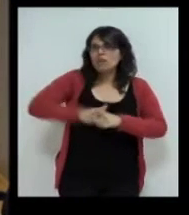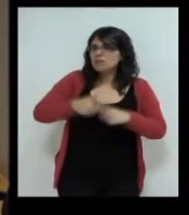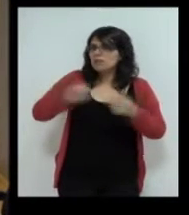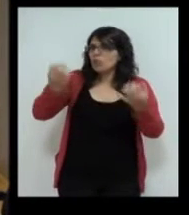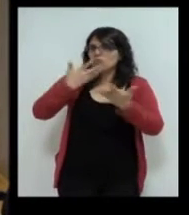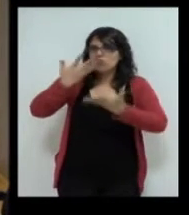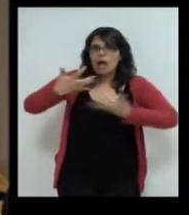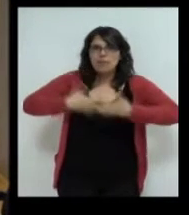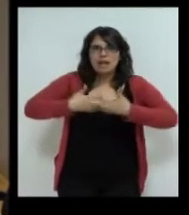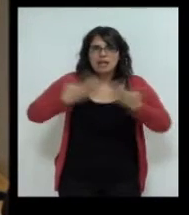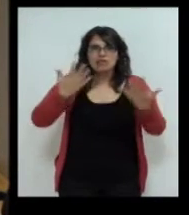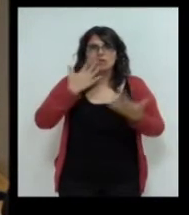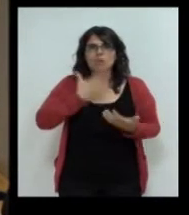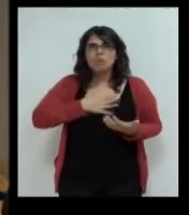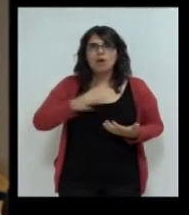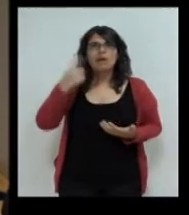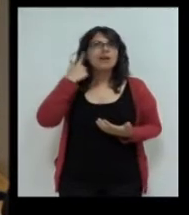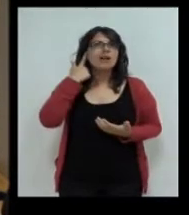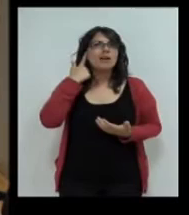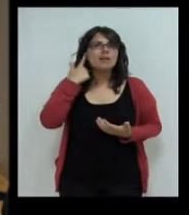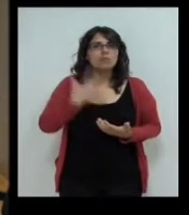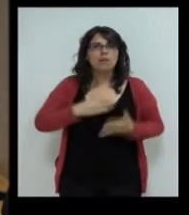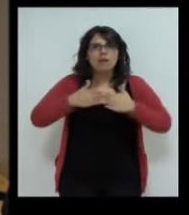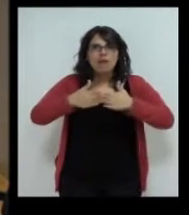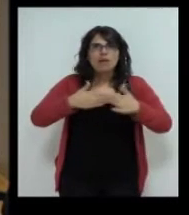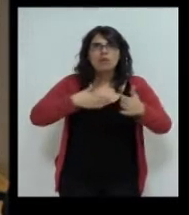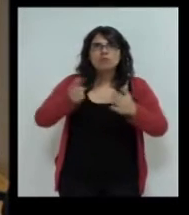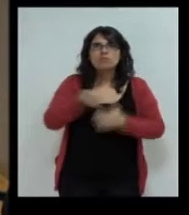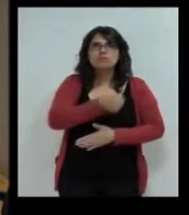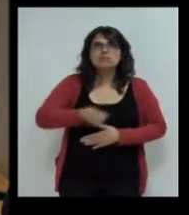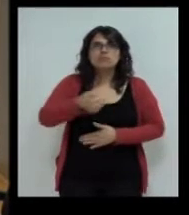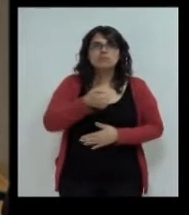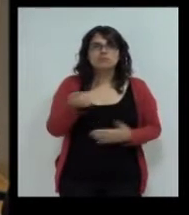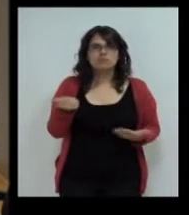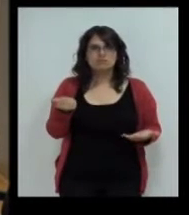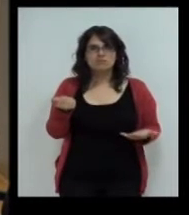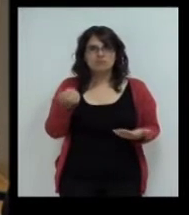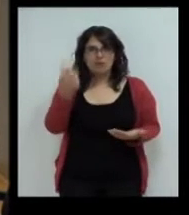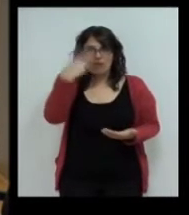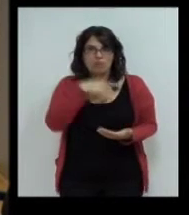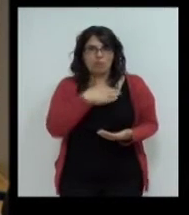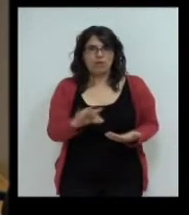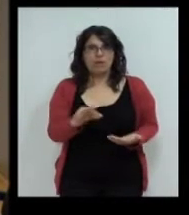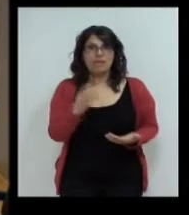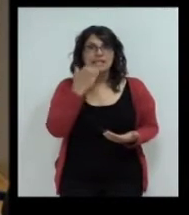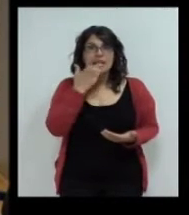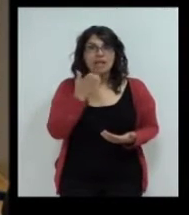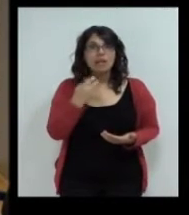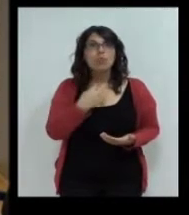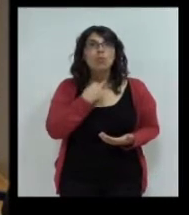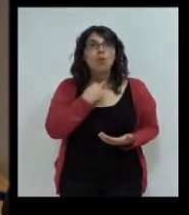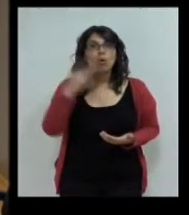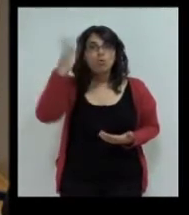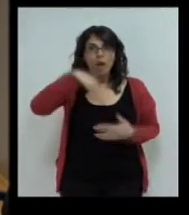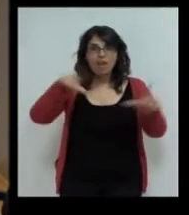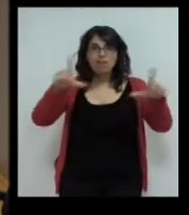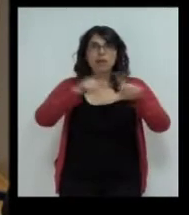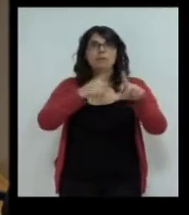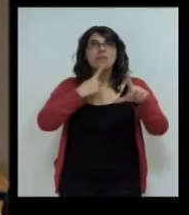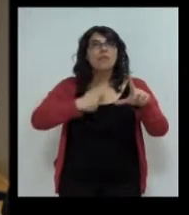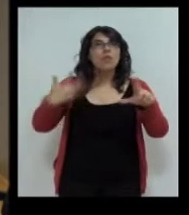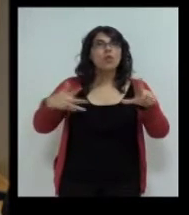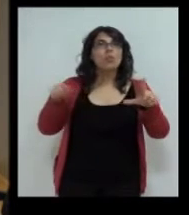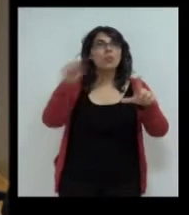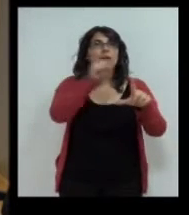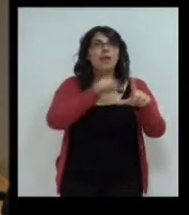que sean audionavegables para una persona ciega. Un televisor, si no es audionavegable, difícilmente va a llegar la persona ciega, el ciego